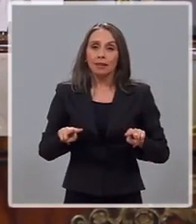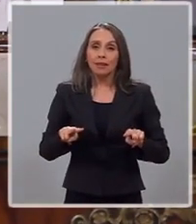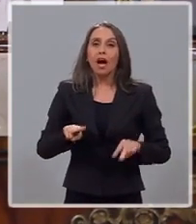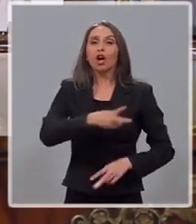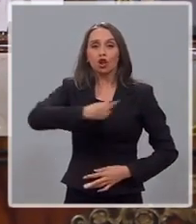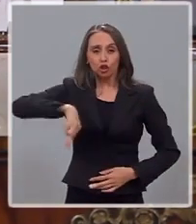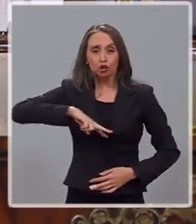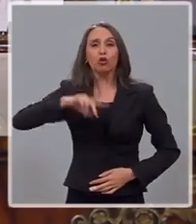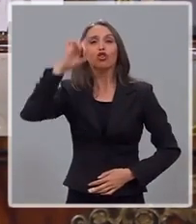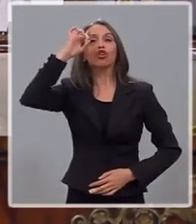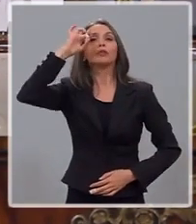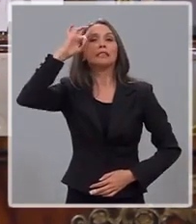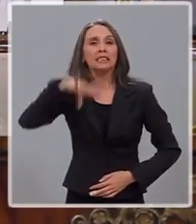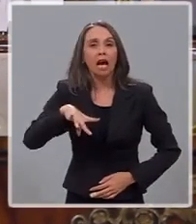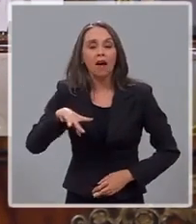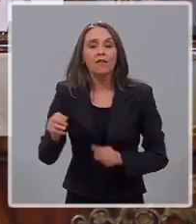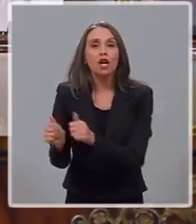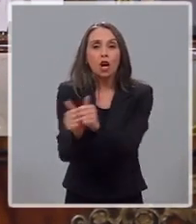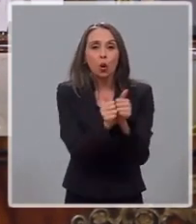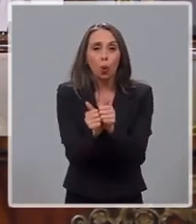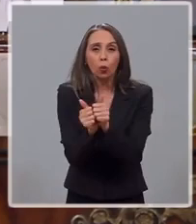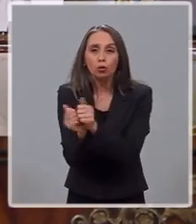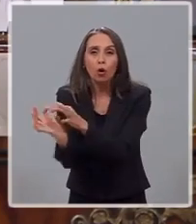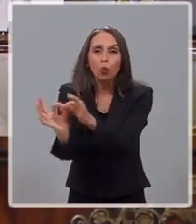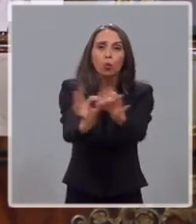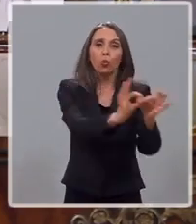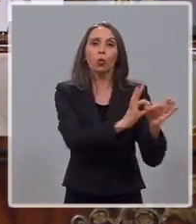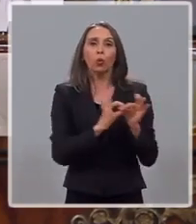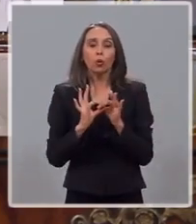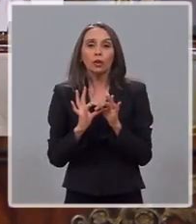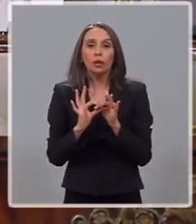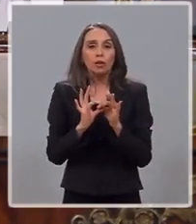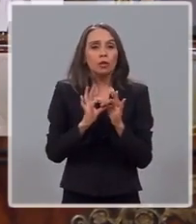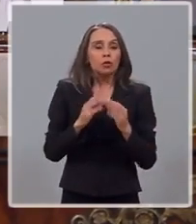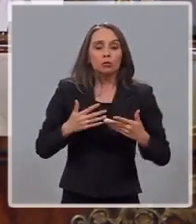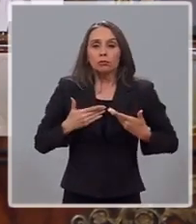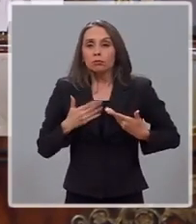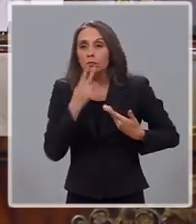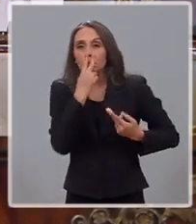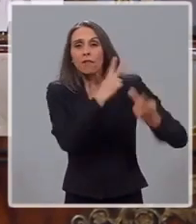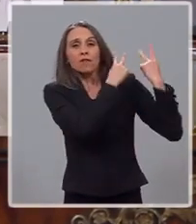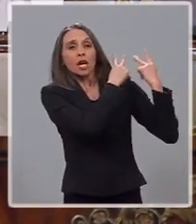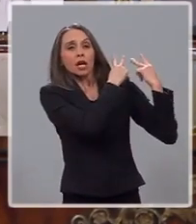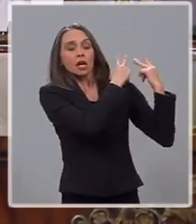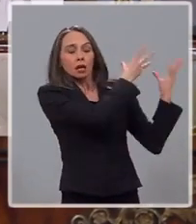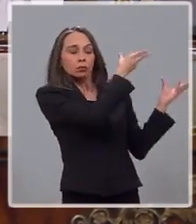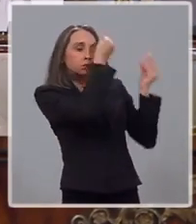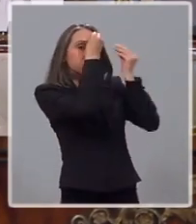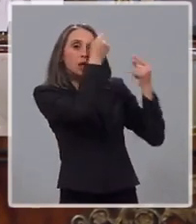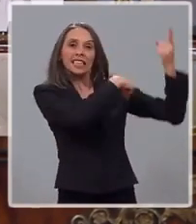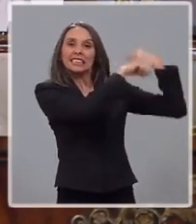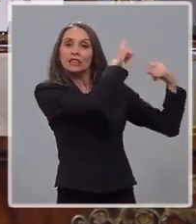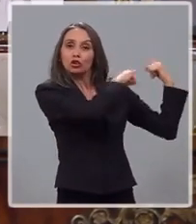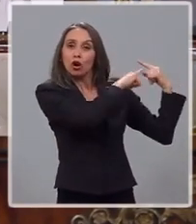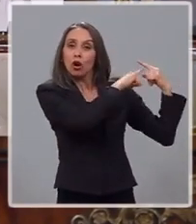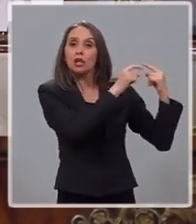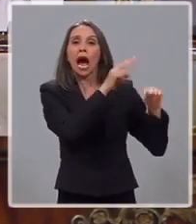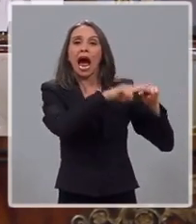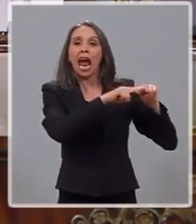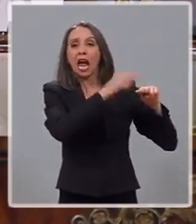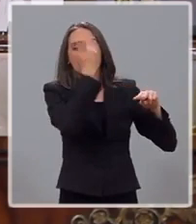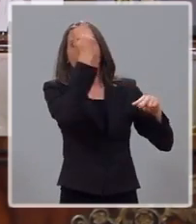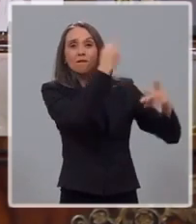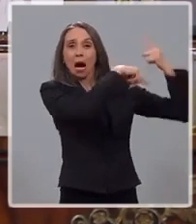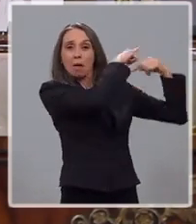sabemos que juntos y unidos inspirándonos en nuestra historia y en el legado de nuestros grandes héroes